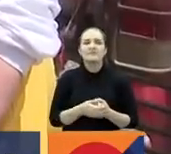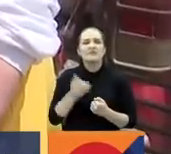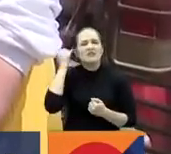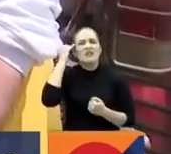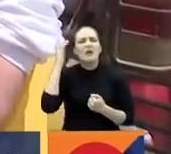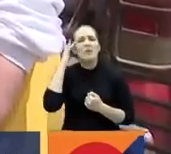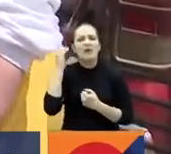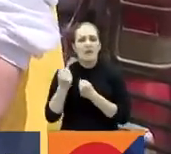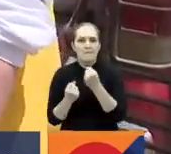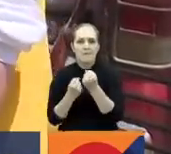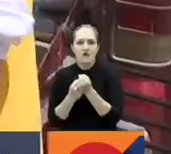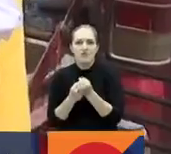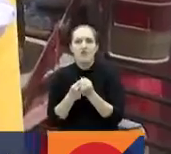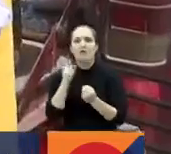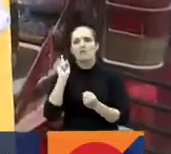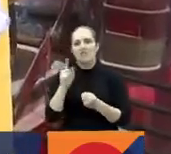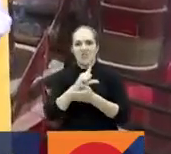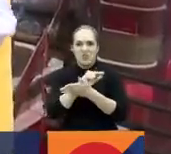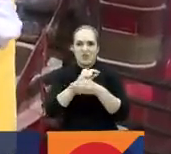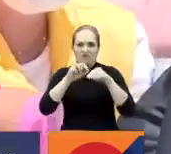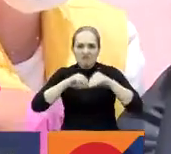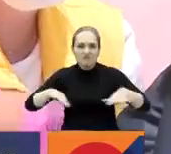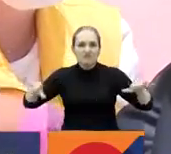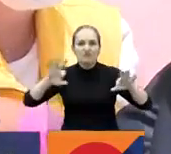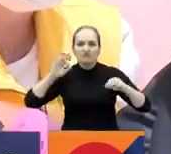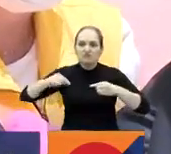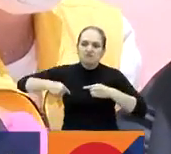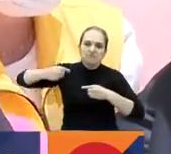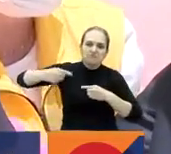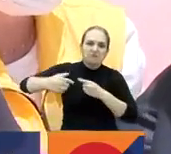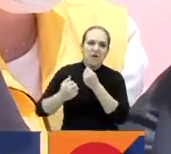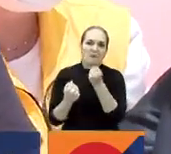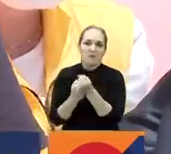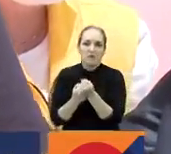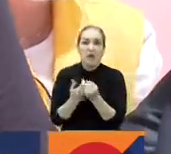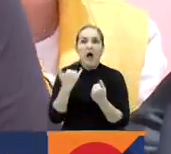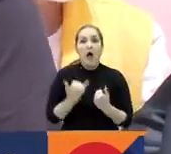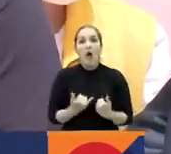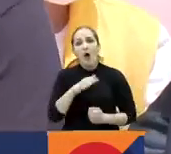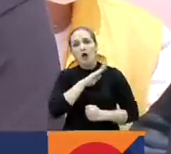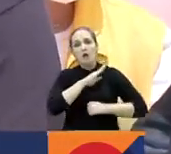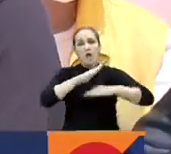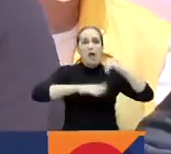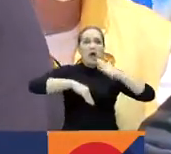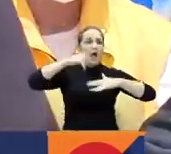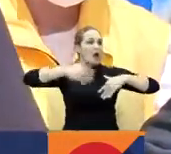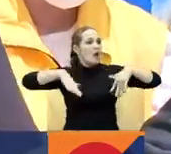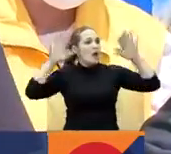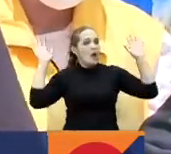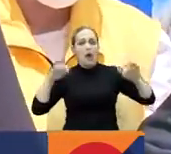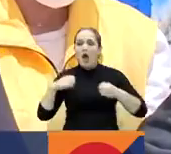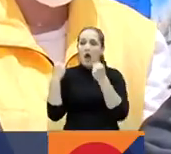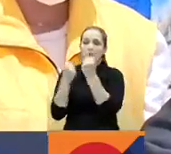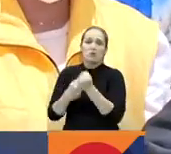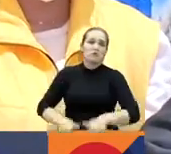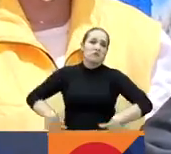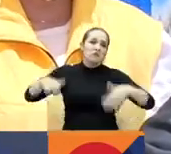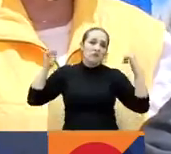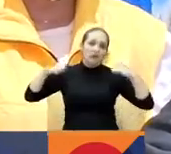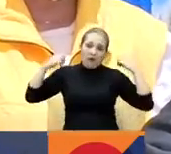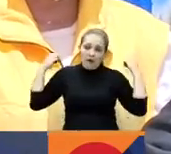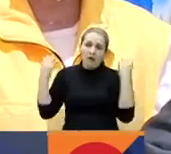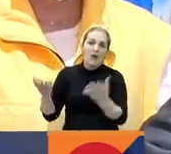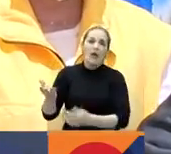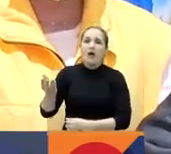se replicará cada semana con uno de los vendedores. El distrito puede lavarse las manos. Tranquilos a las familias del Palacio del Colesterol, les damos